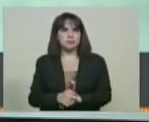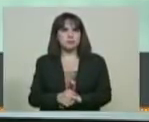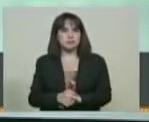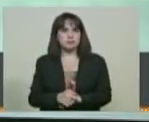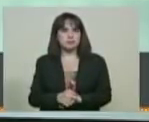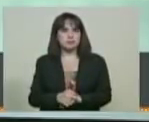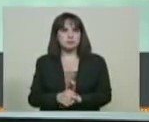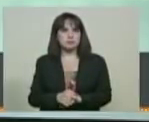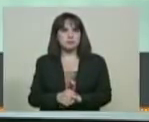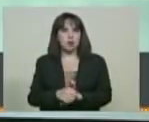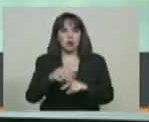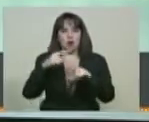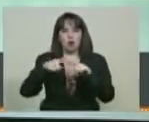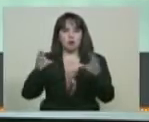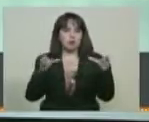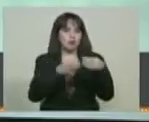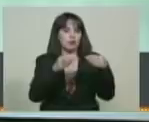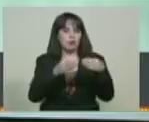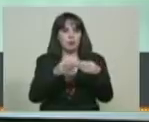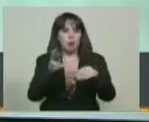Y los BG.